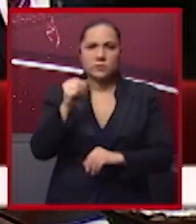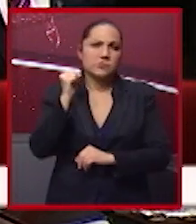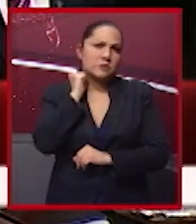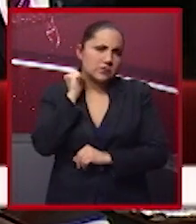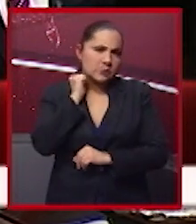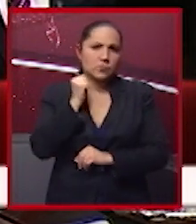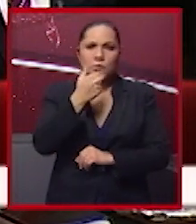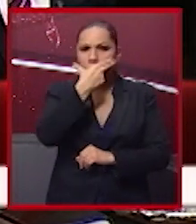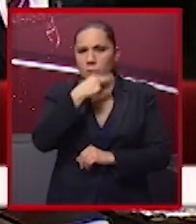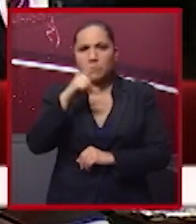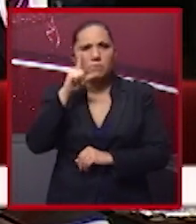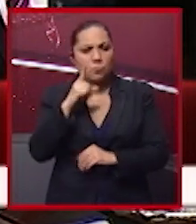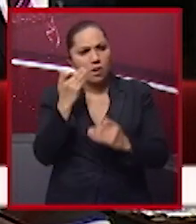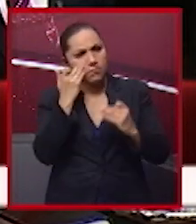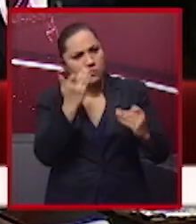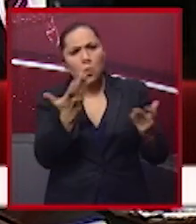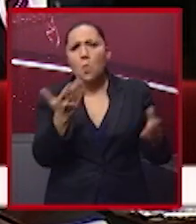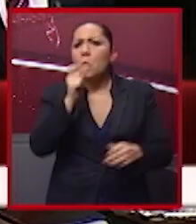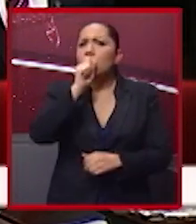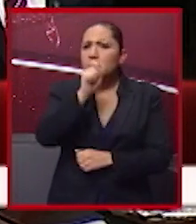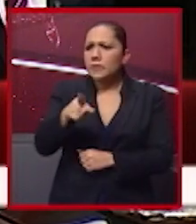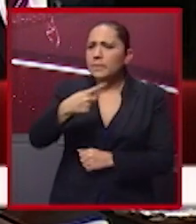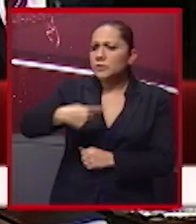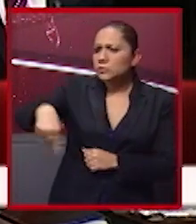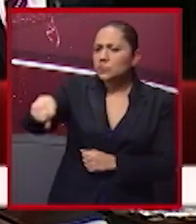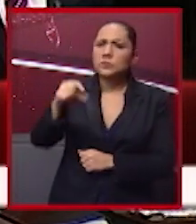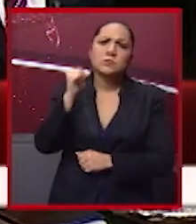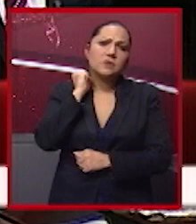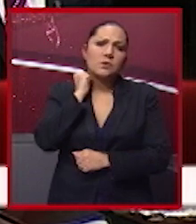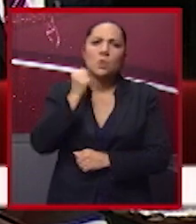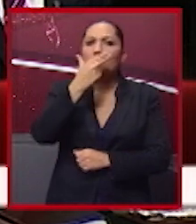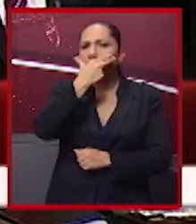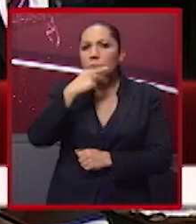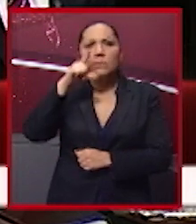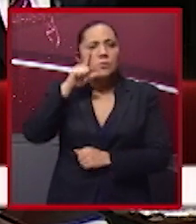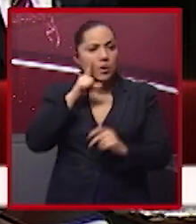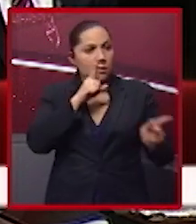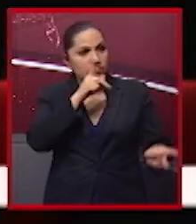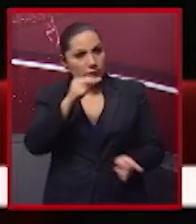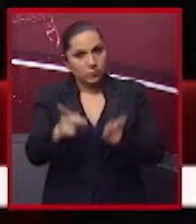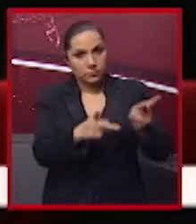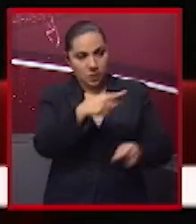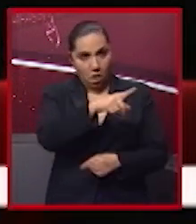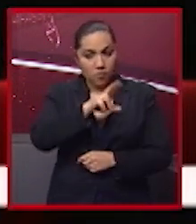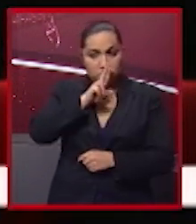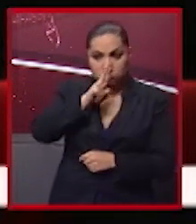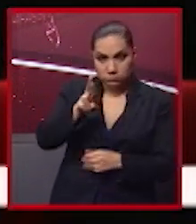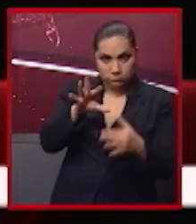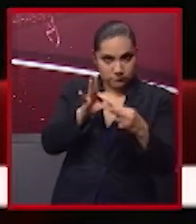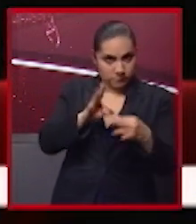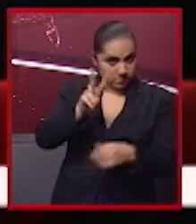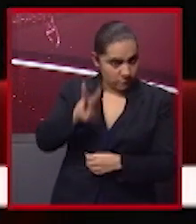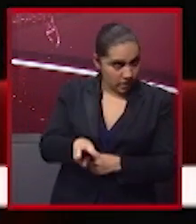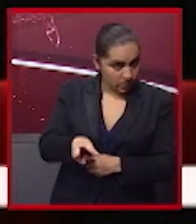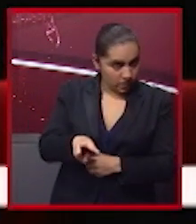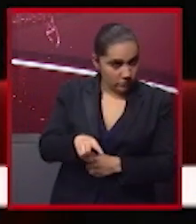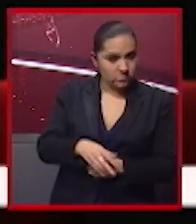las preguntas que le formulen las señoras y los señores senadores?